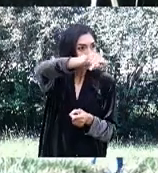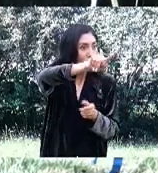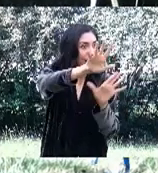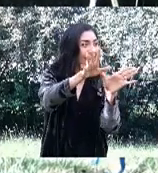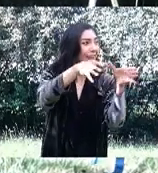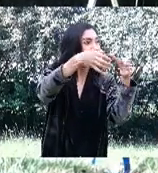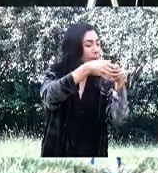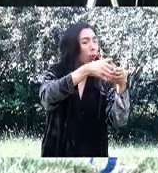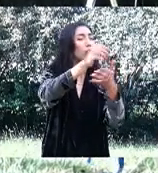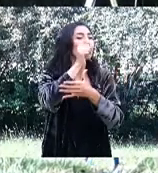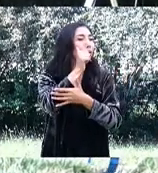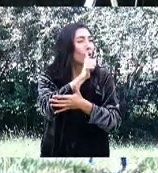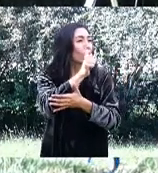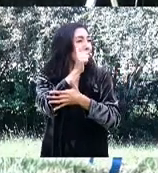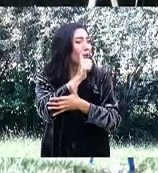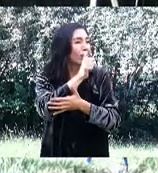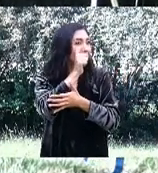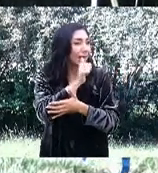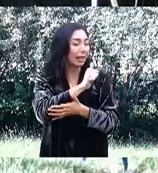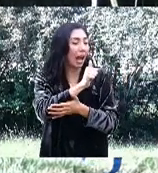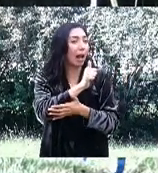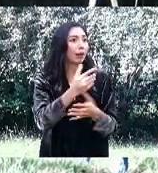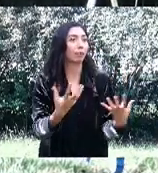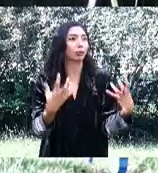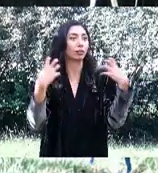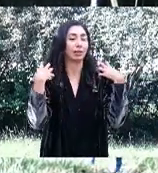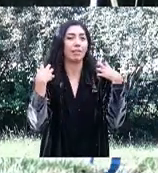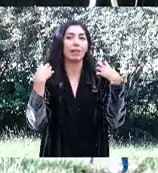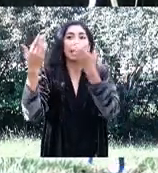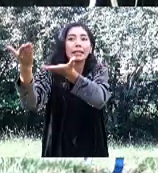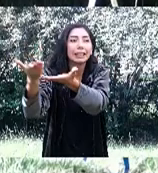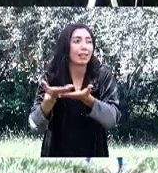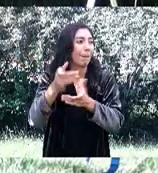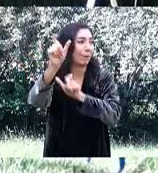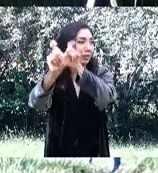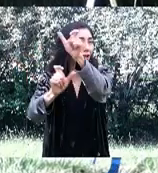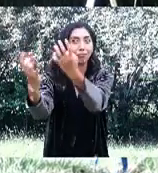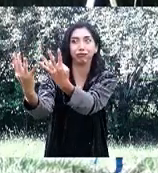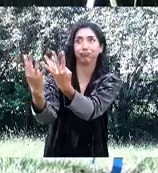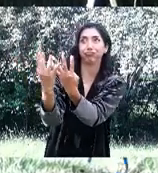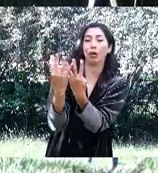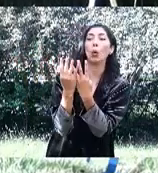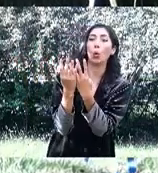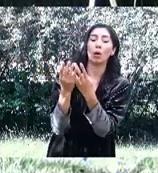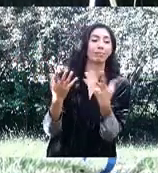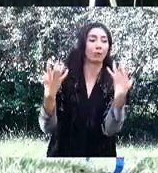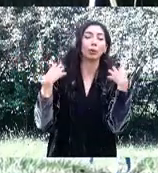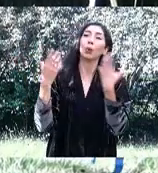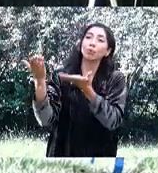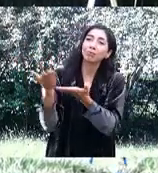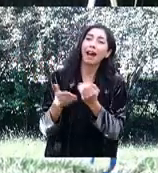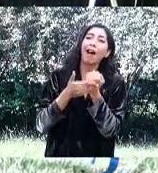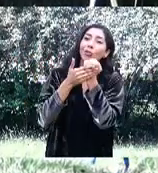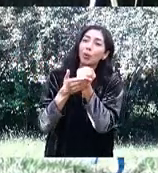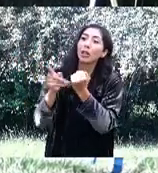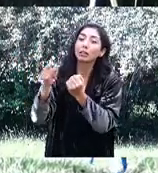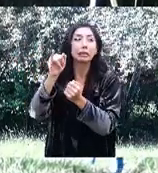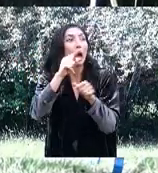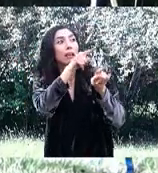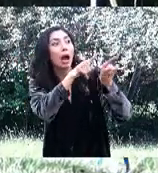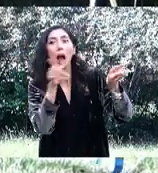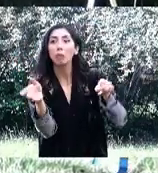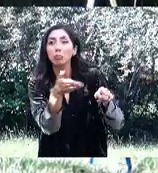están todos los días recibiendo las personas del museo a Los visitantes a la comunidad y y que les les ayudan justamente les